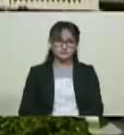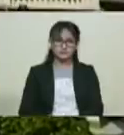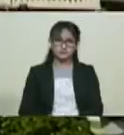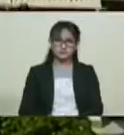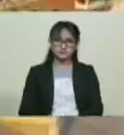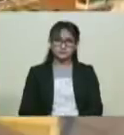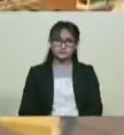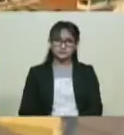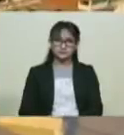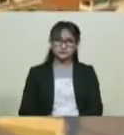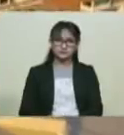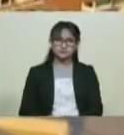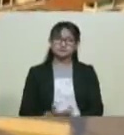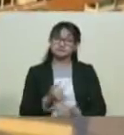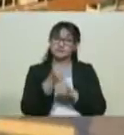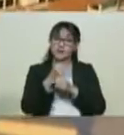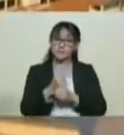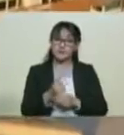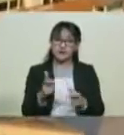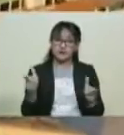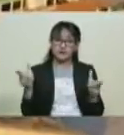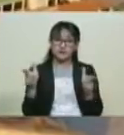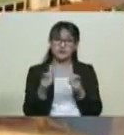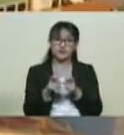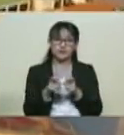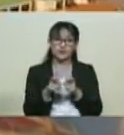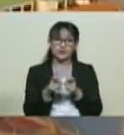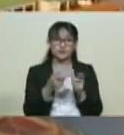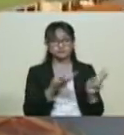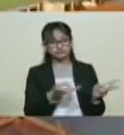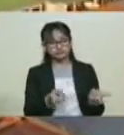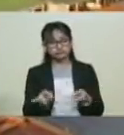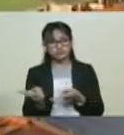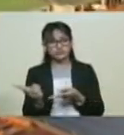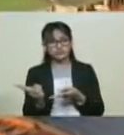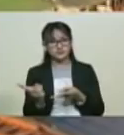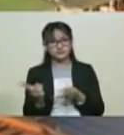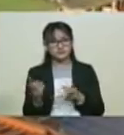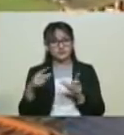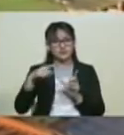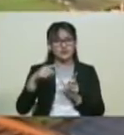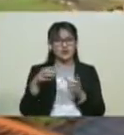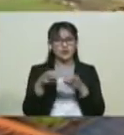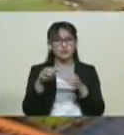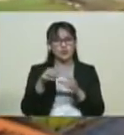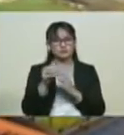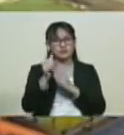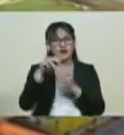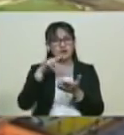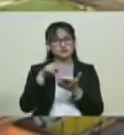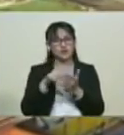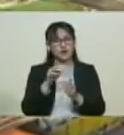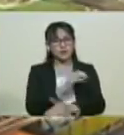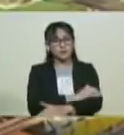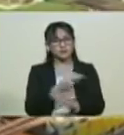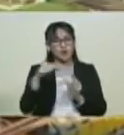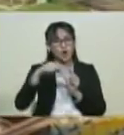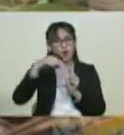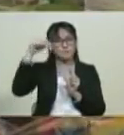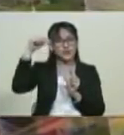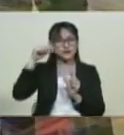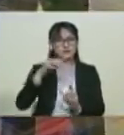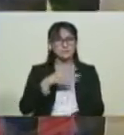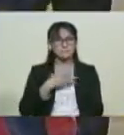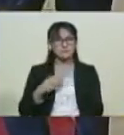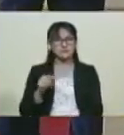Como les indicaba, estamos a la espera de lo que será el recibimiento de Pablo Pérez Fernández, dirigente nacional del partido COPEI, por el